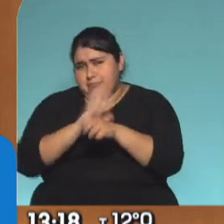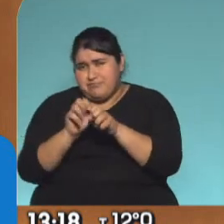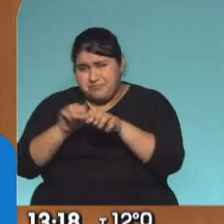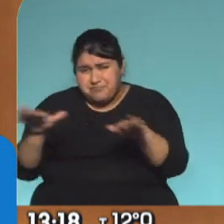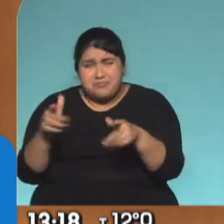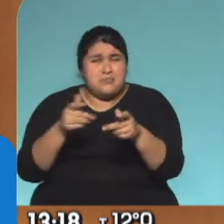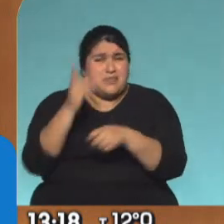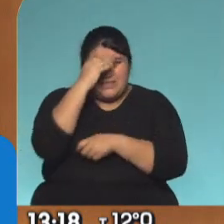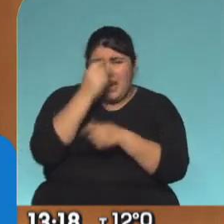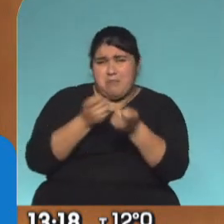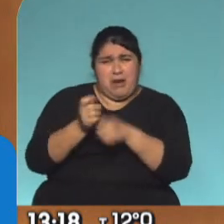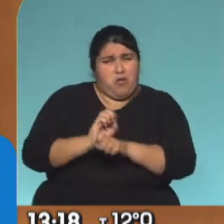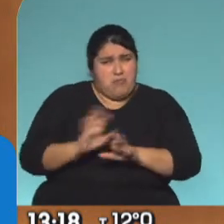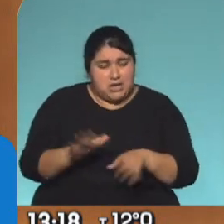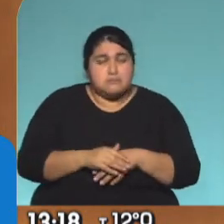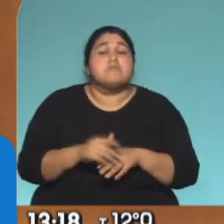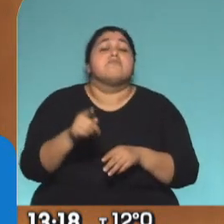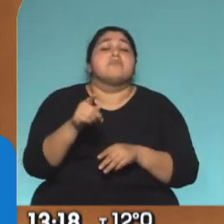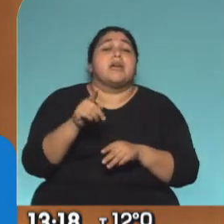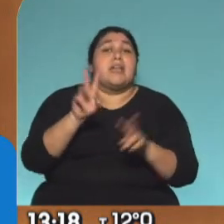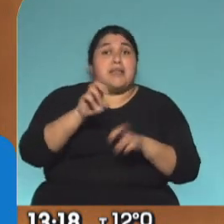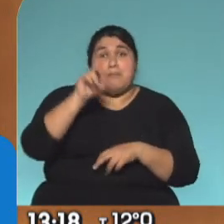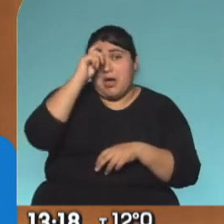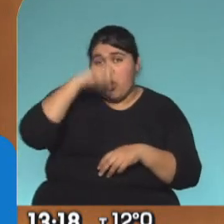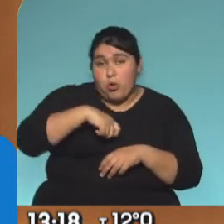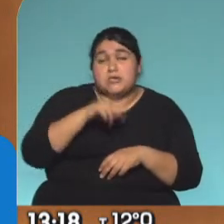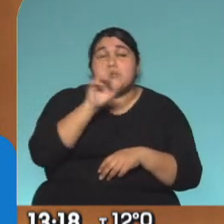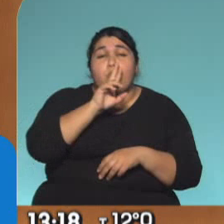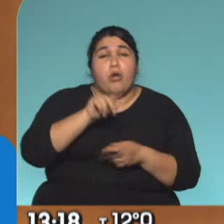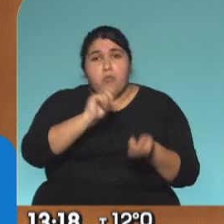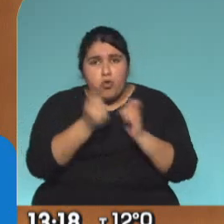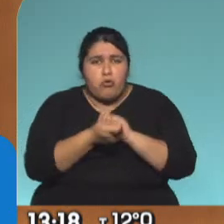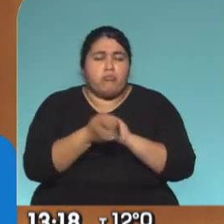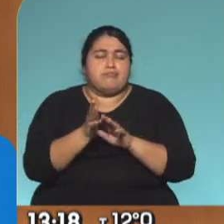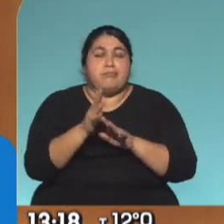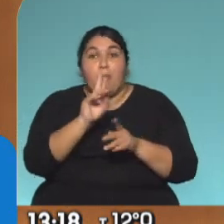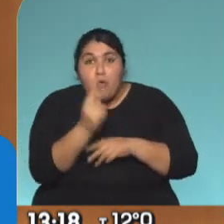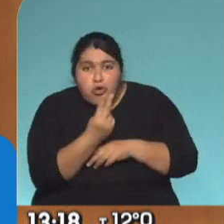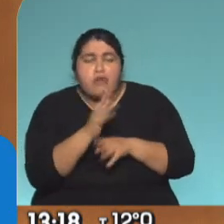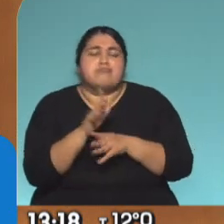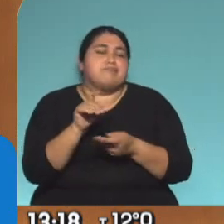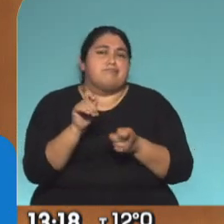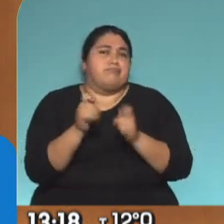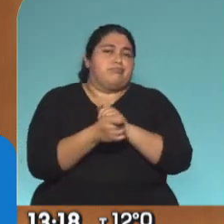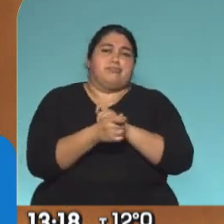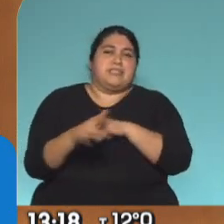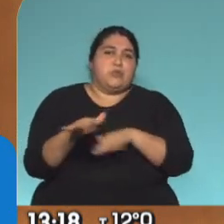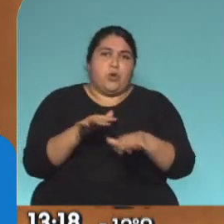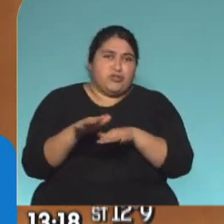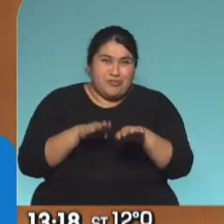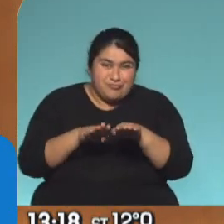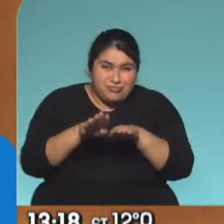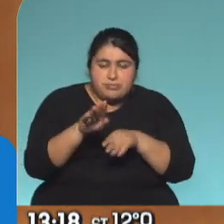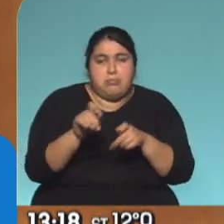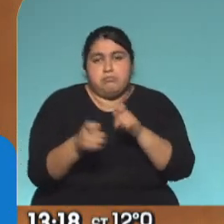de Trump de eso. Después pegó un vuelco cuando murió la jueza Ginsburg de la Corte Suprema y se empezó a discutir cómo se iba a completar esta vacante. Otro